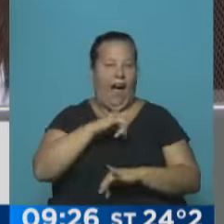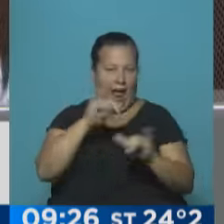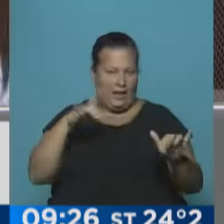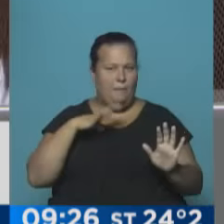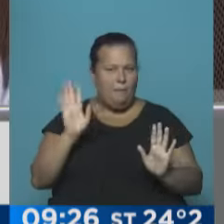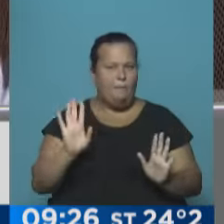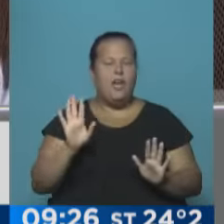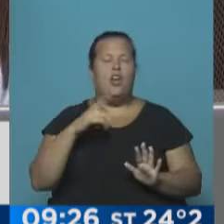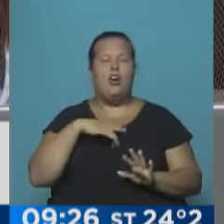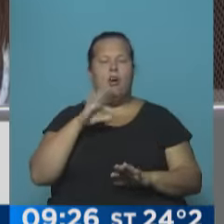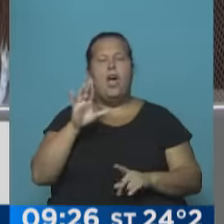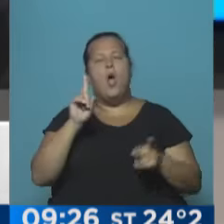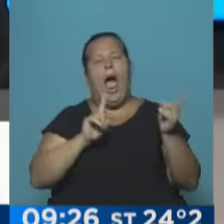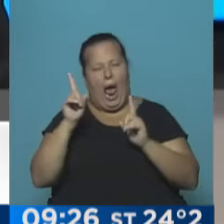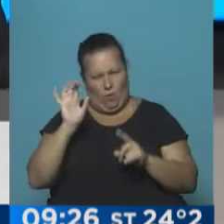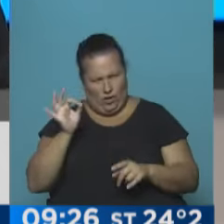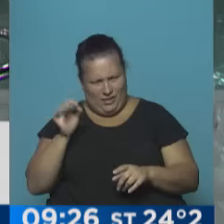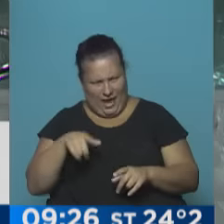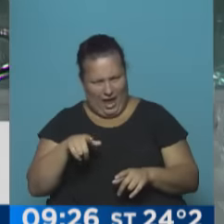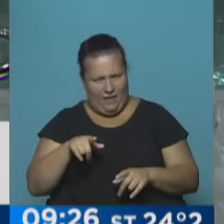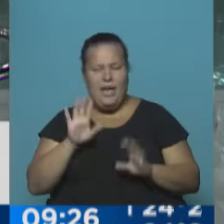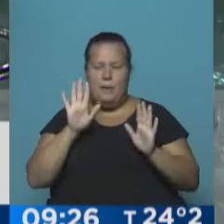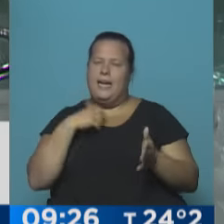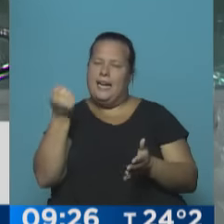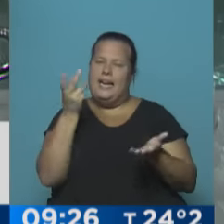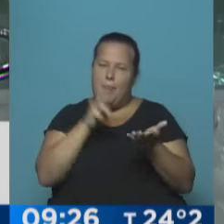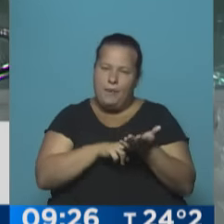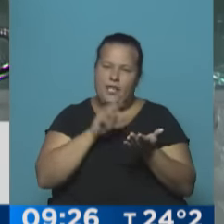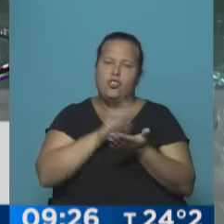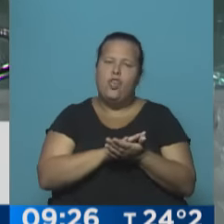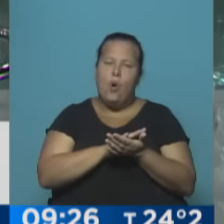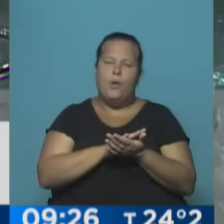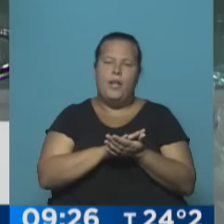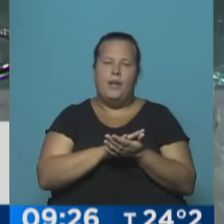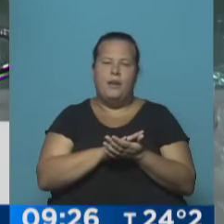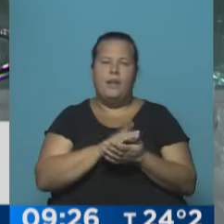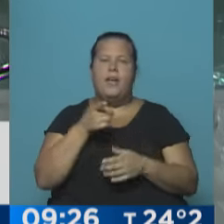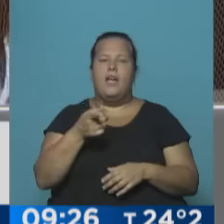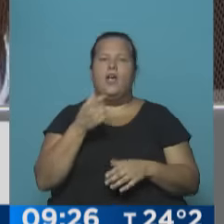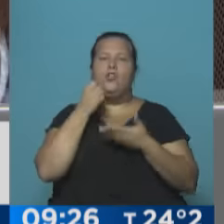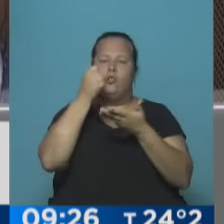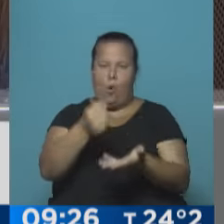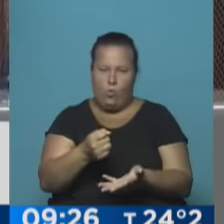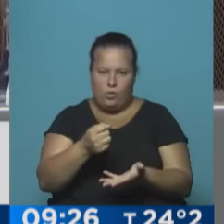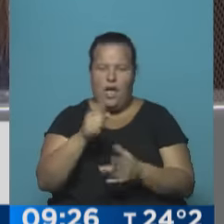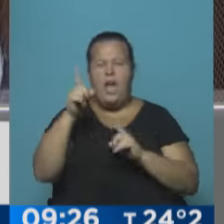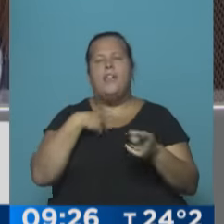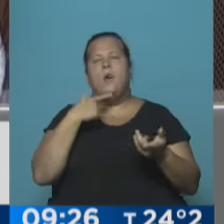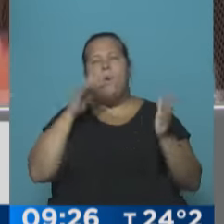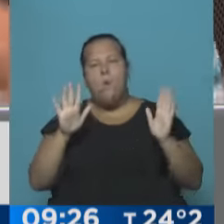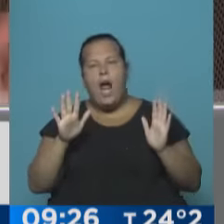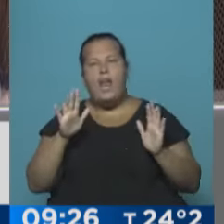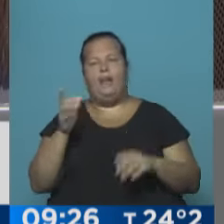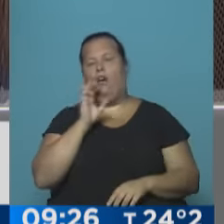pero déjame déjame insistir ra sobre el subsidio porque uno dice bueno era